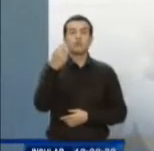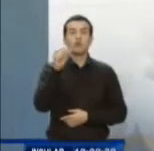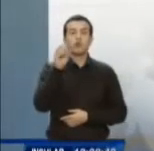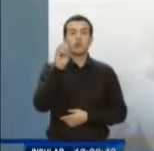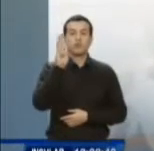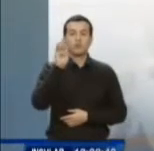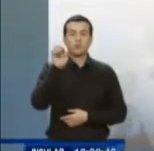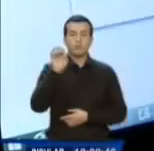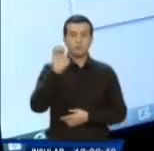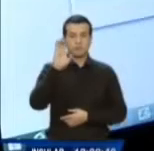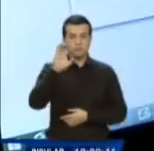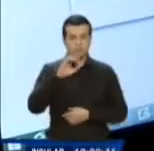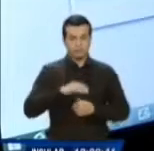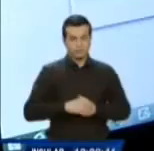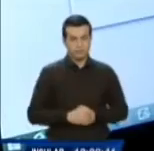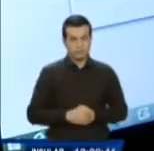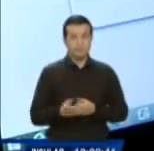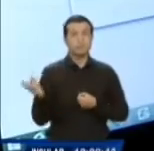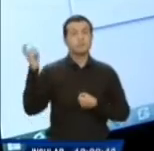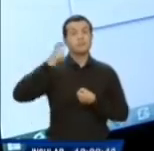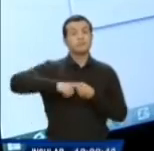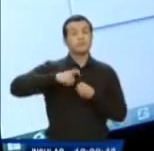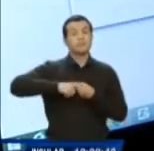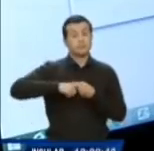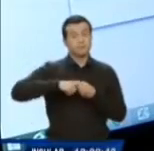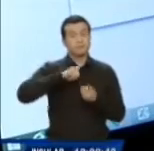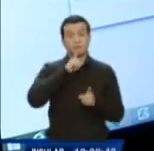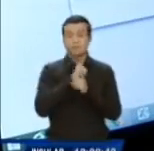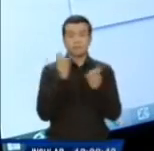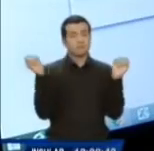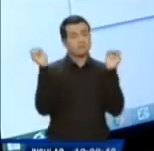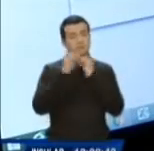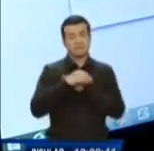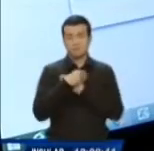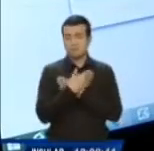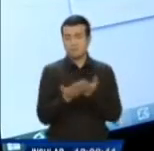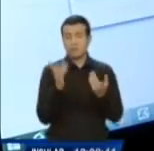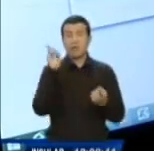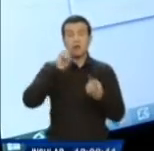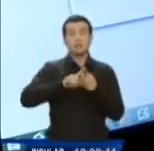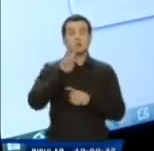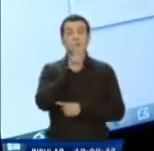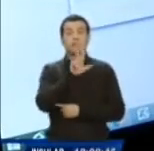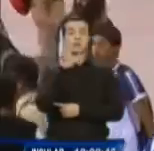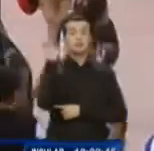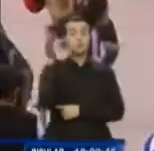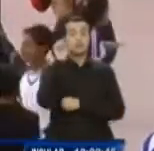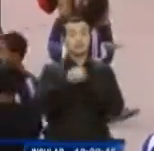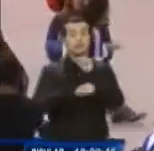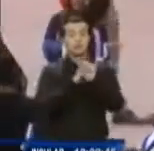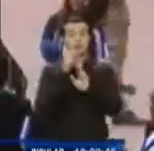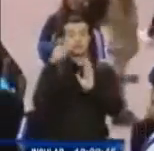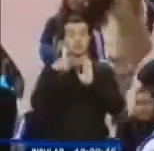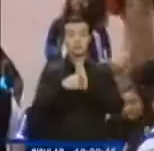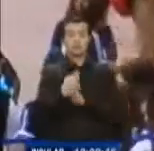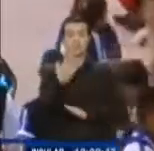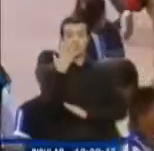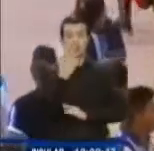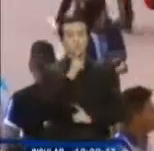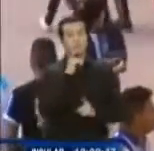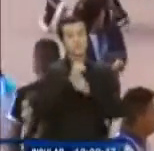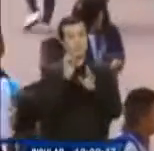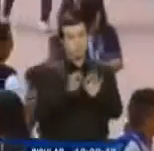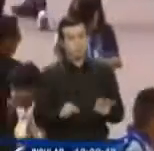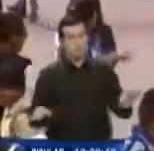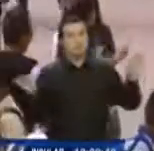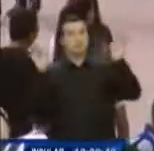juntos.educacion.gob.es. La fase de inscripción es completamente gratuita y será hasta el 23 de enero de 2015. Es importante destacar